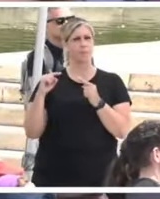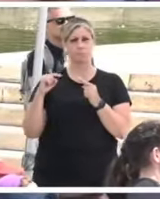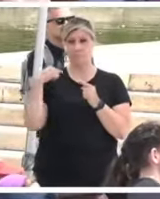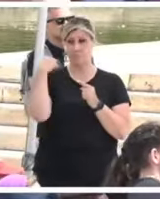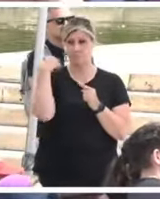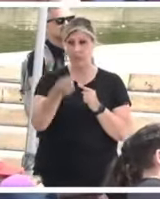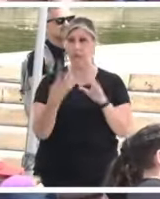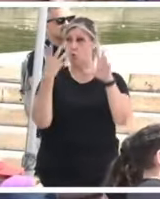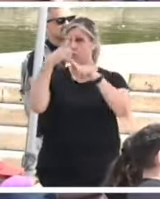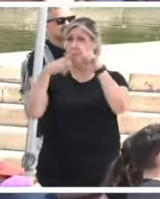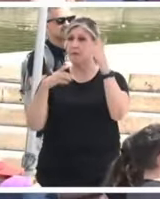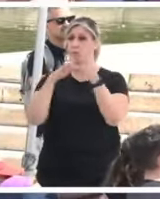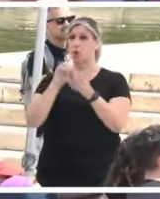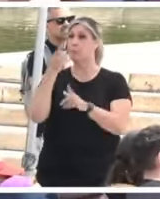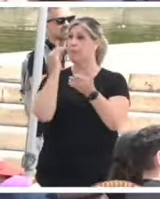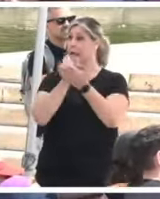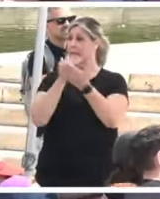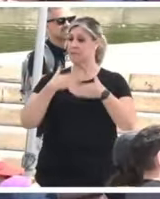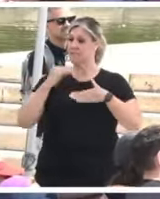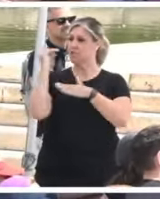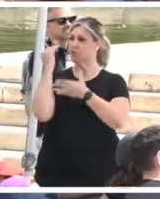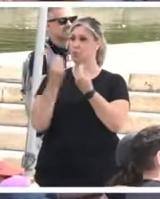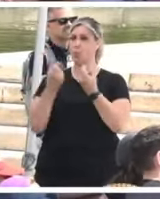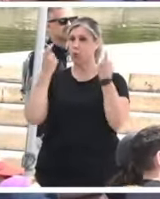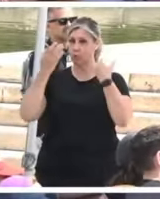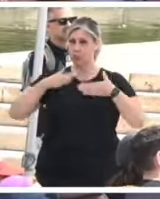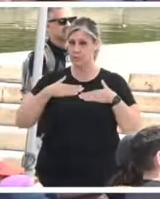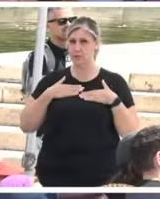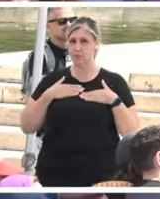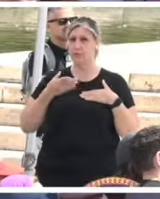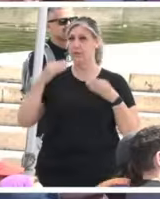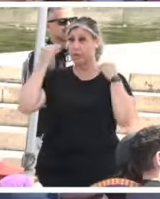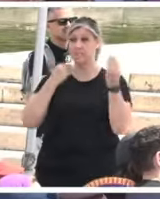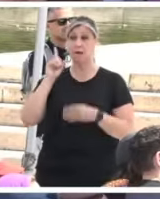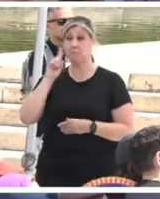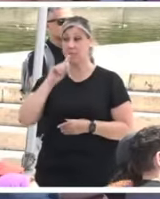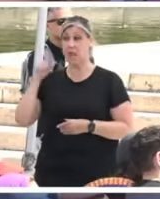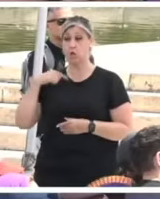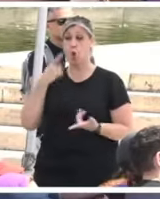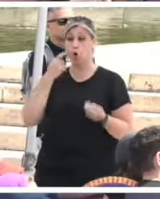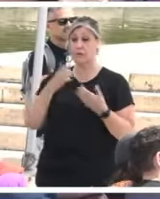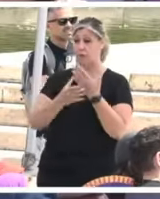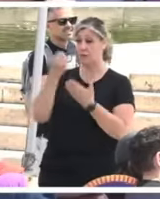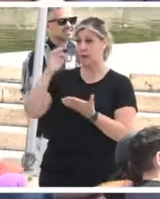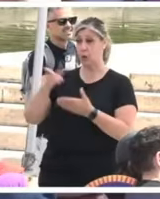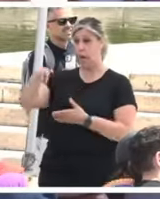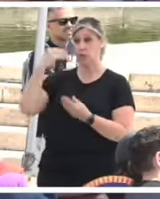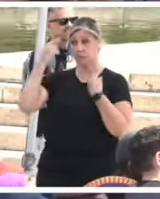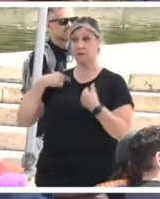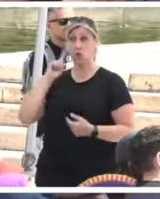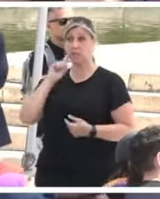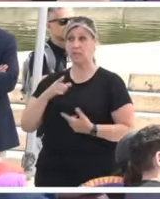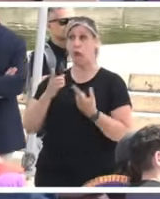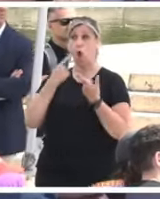cuando mañana a las 9:30 tenga la primera clase en mi instituto con mis alumnos, que creían que era un bulo eso de que iba a ser coordinador federal, ya dicen que